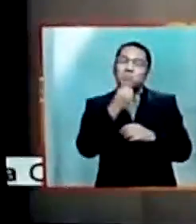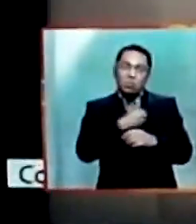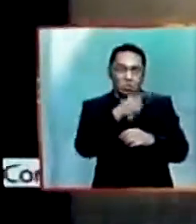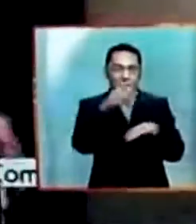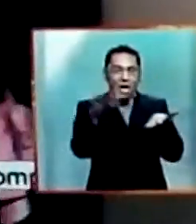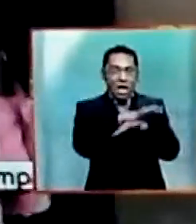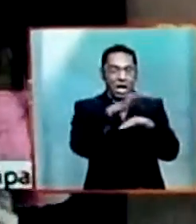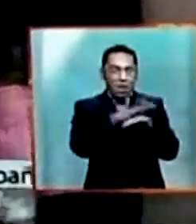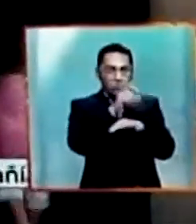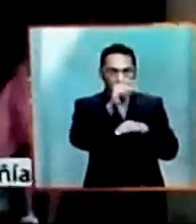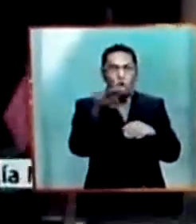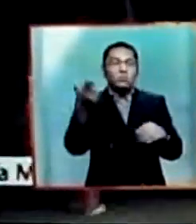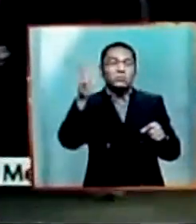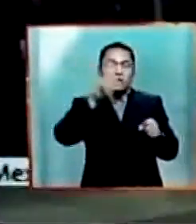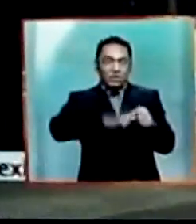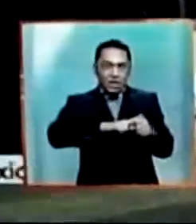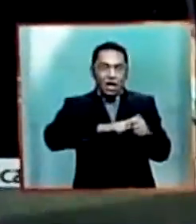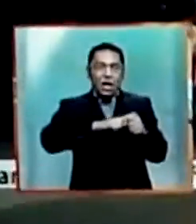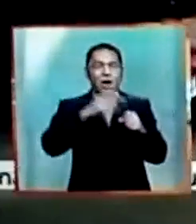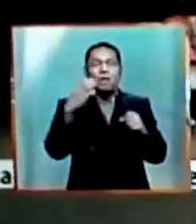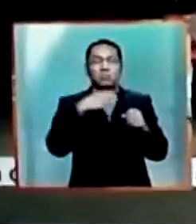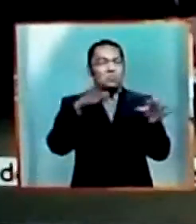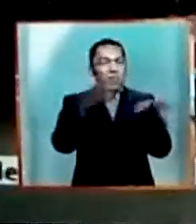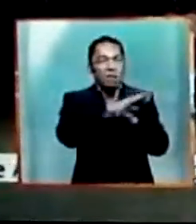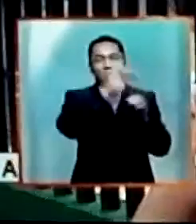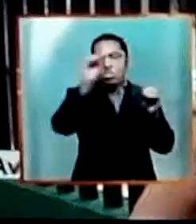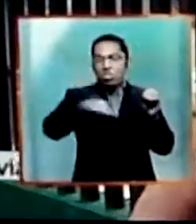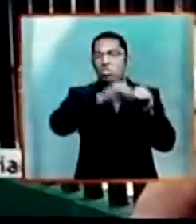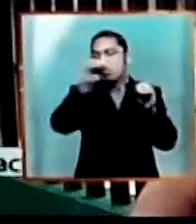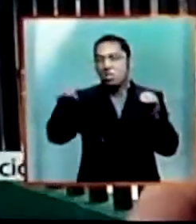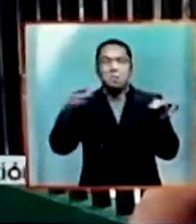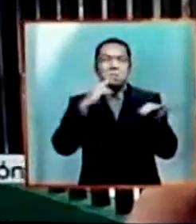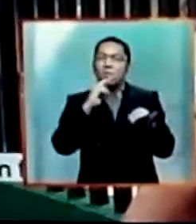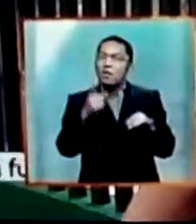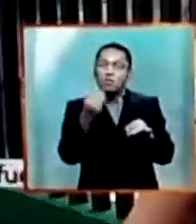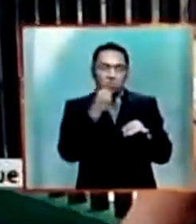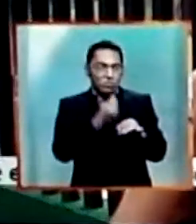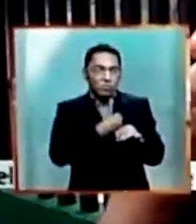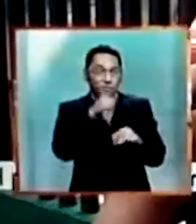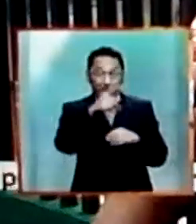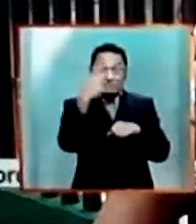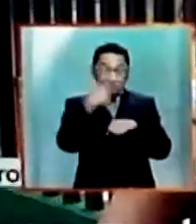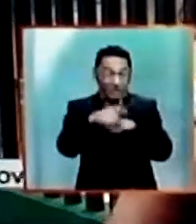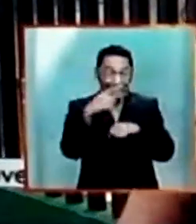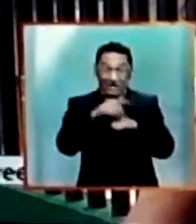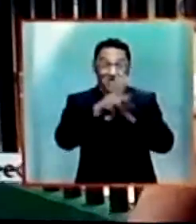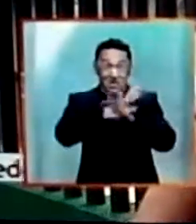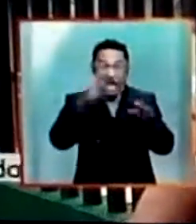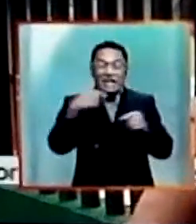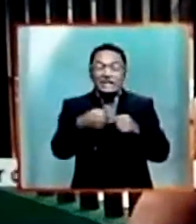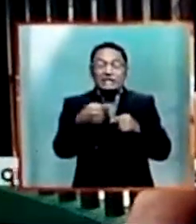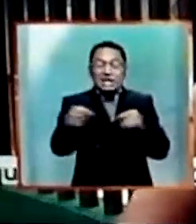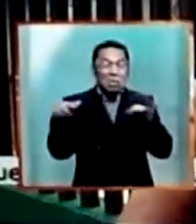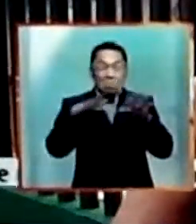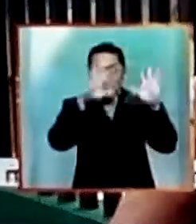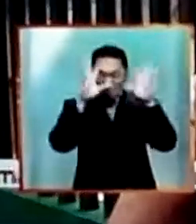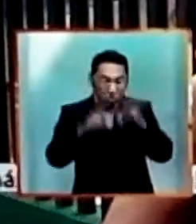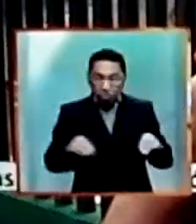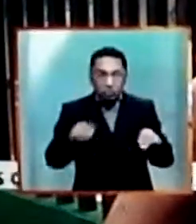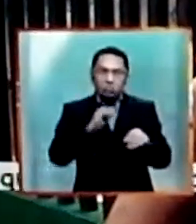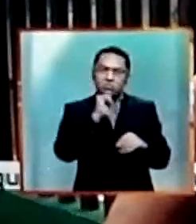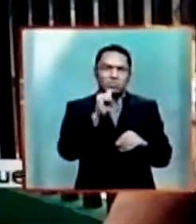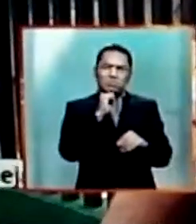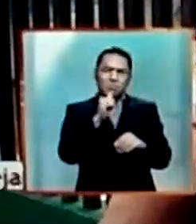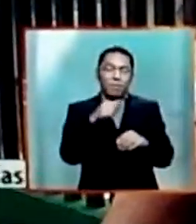reubicación de los servicios hospitalarios y desocupación del edificio. No hay un riesgo latente en el sentido de que esté ocupado en este momento, al día de